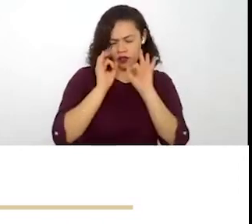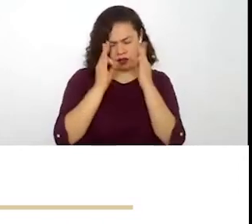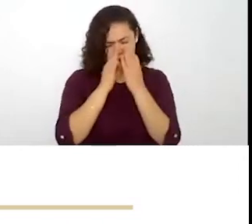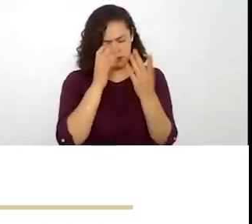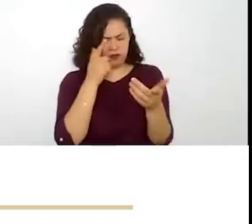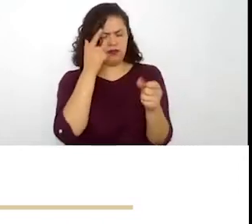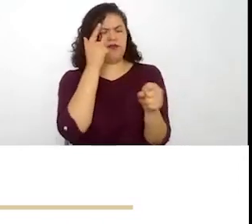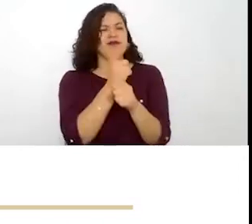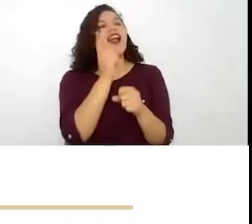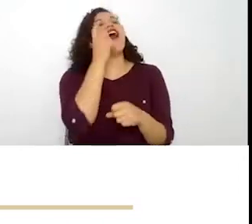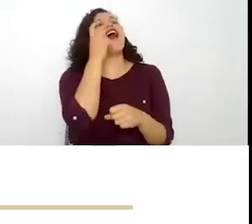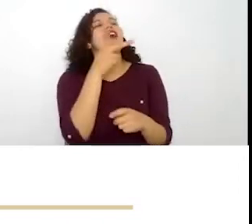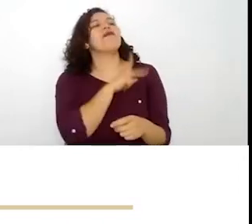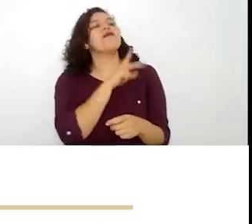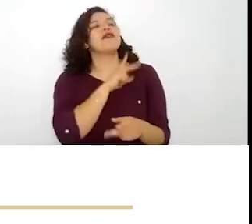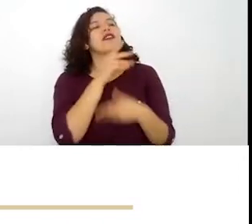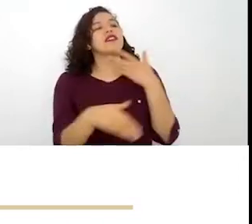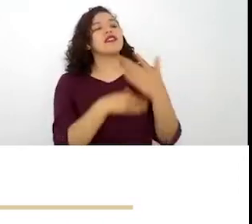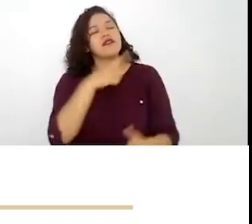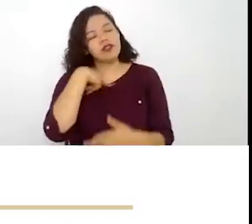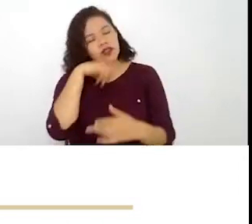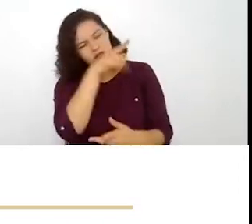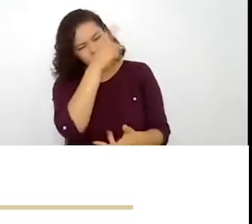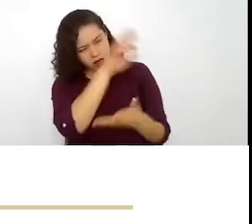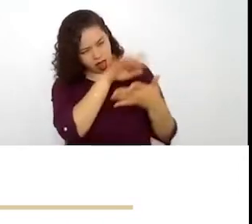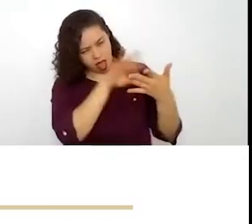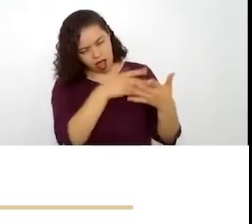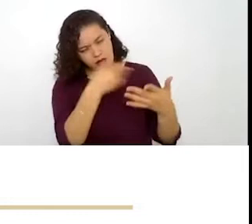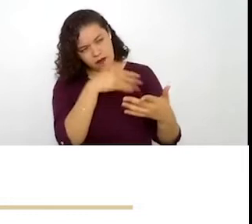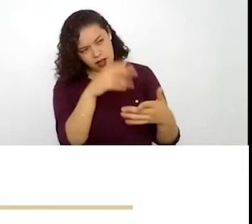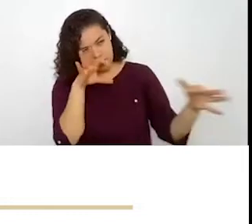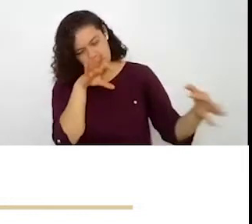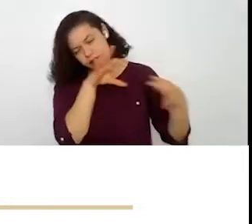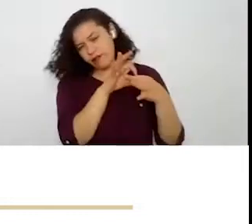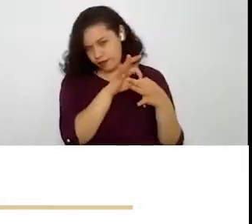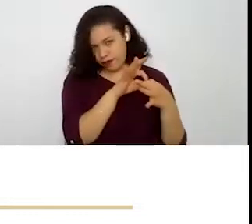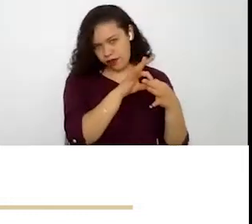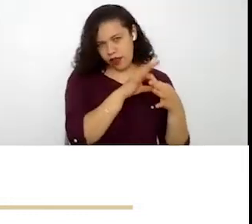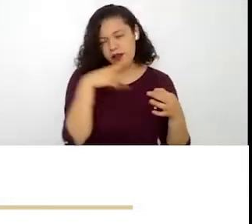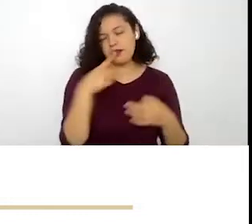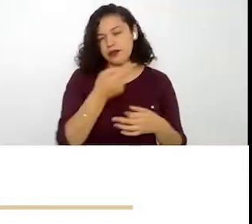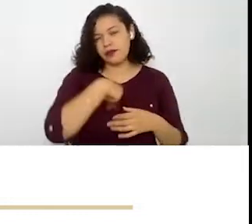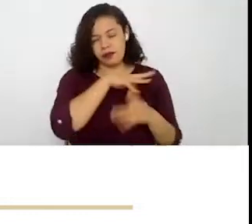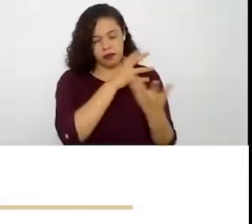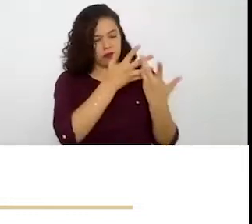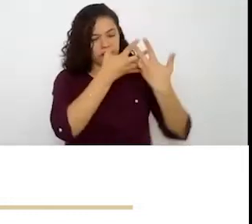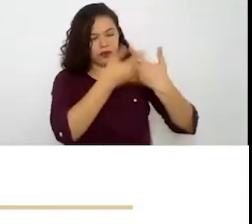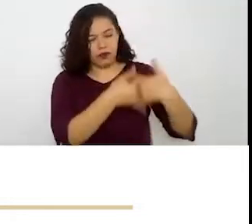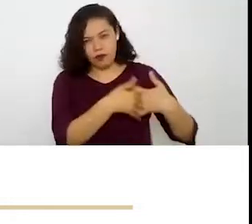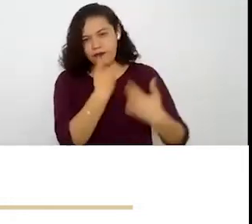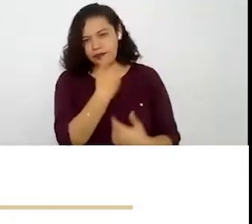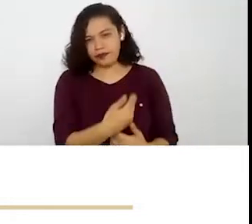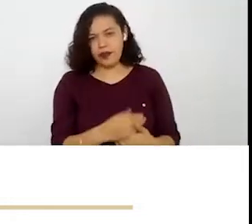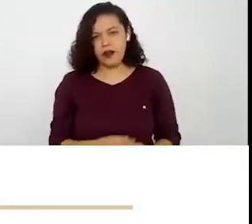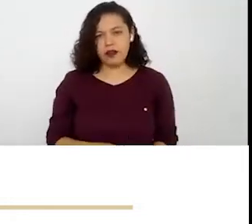podamos ubicar el servicio que nosotros tengamos con otro nombre pero que lo podemos adaptar perfectamente bien